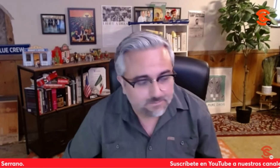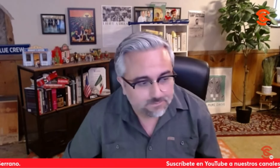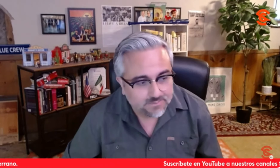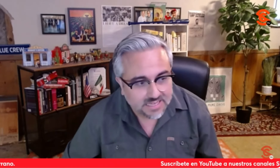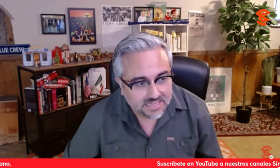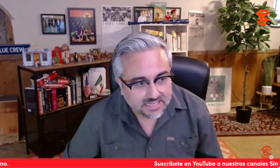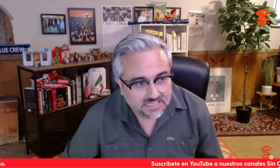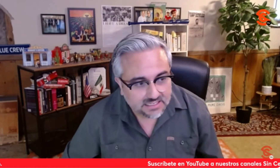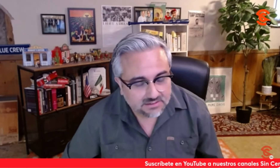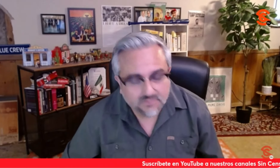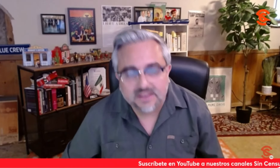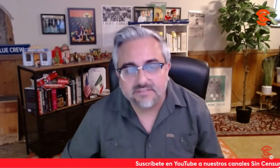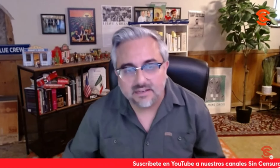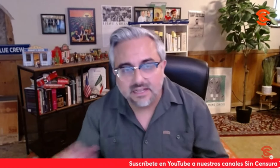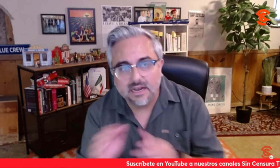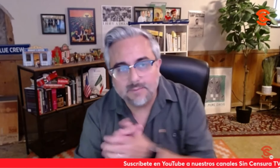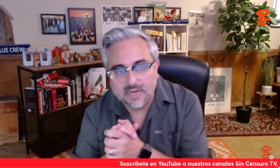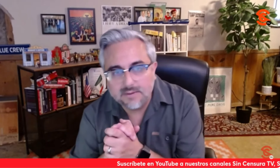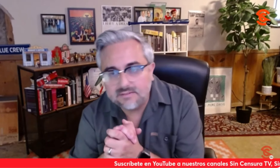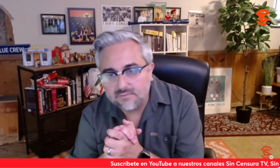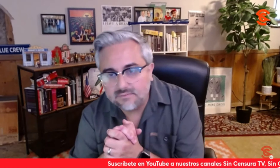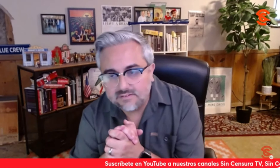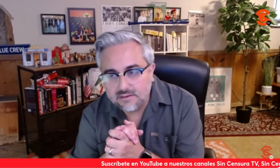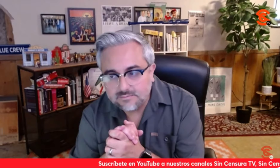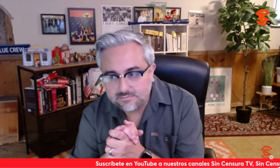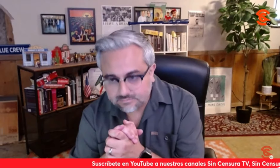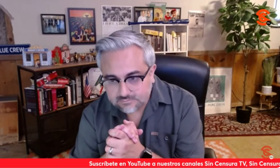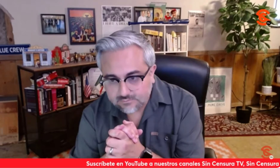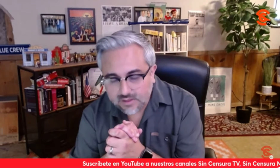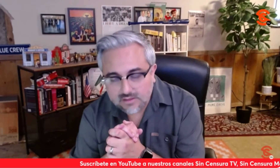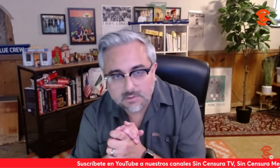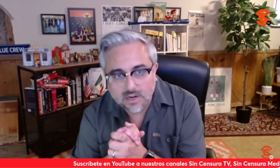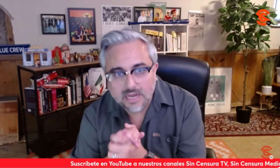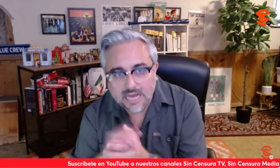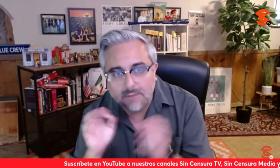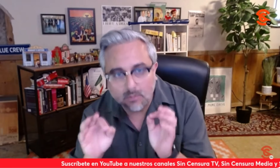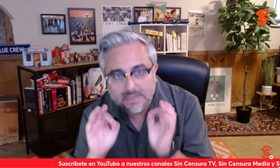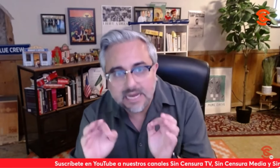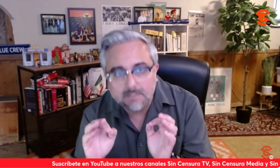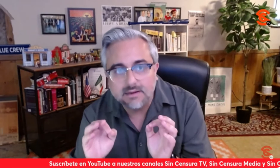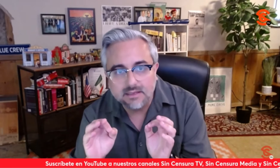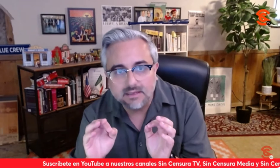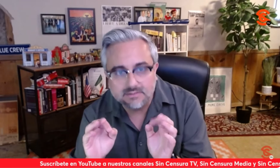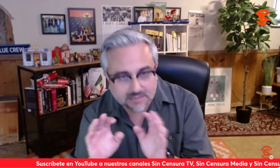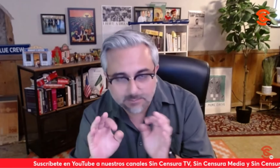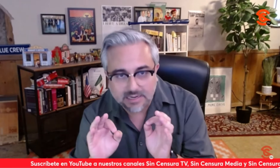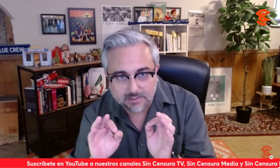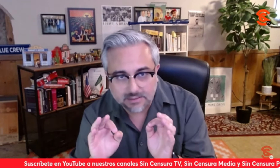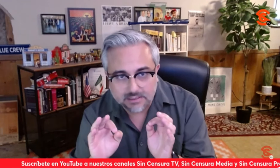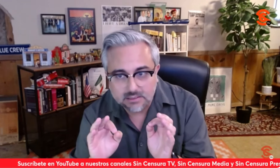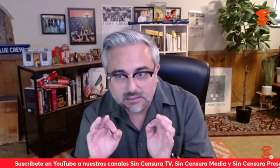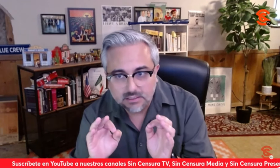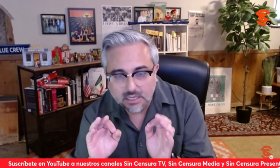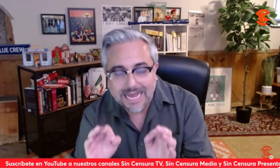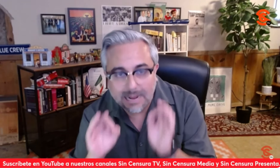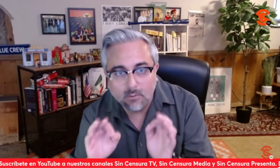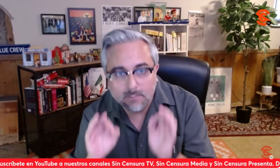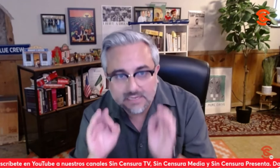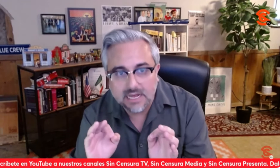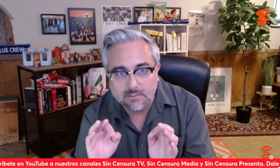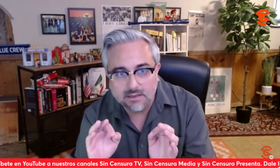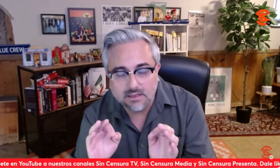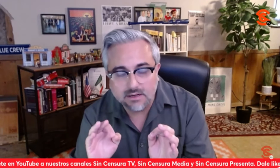prensa difícil, ¿eh? La palabra es difícil. Debido a la abominable, esa es la palabra,